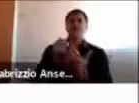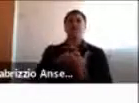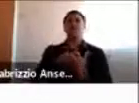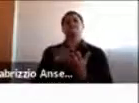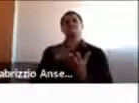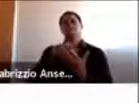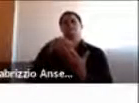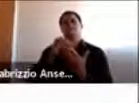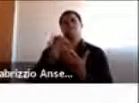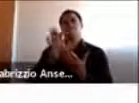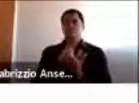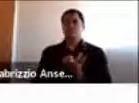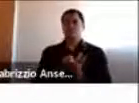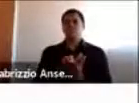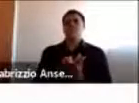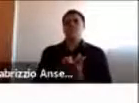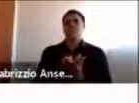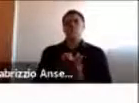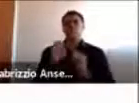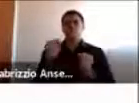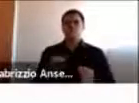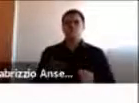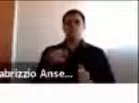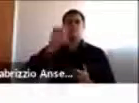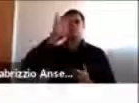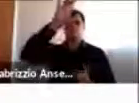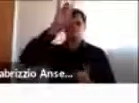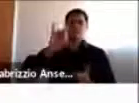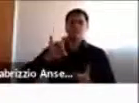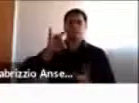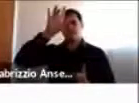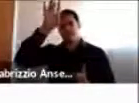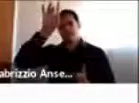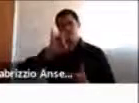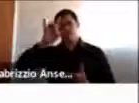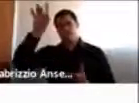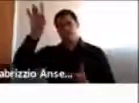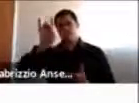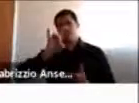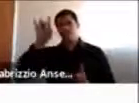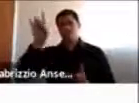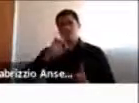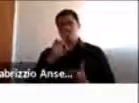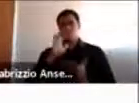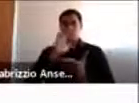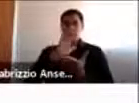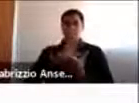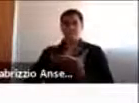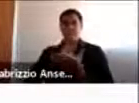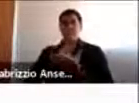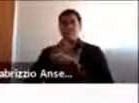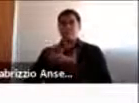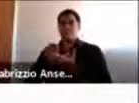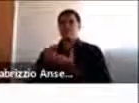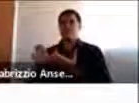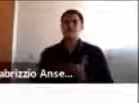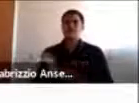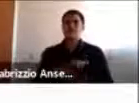adquiriendo de estos monos que hay aquí de estos personajes que hay aquí y pegarlos en el libro de stickers